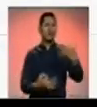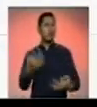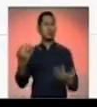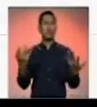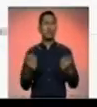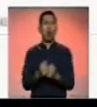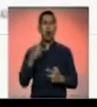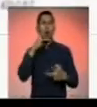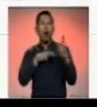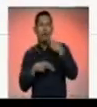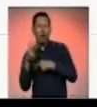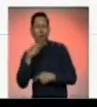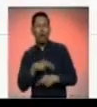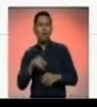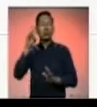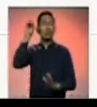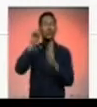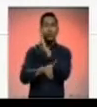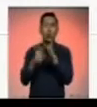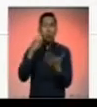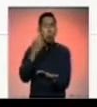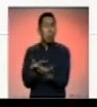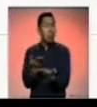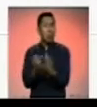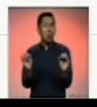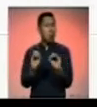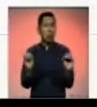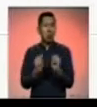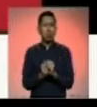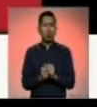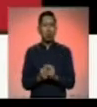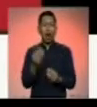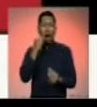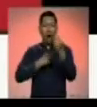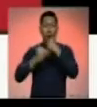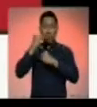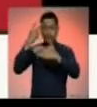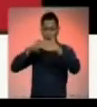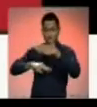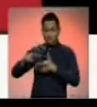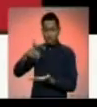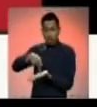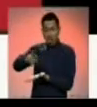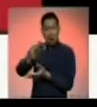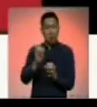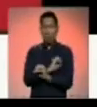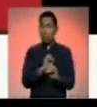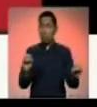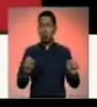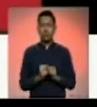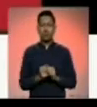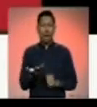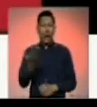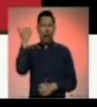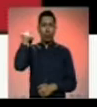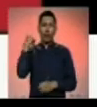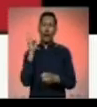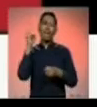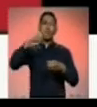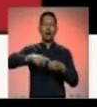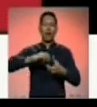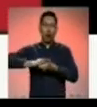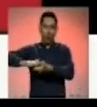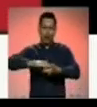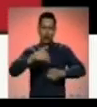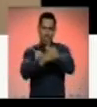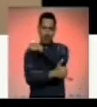desde injurias, denuncias sin pruebas y juicios por alimentos. Ovalda primero fue afiliado al partido Alianza País y luego